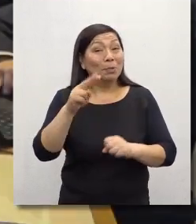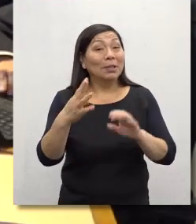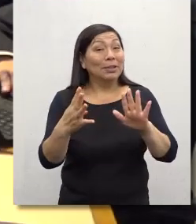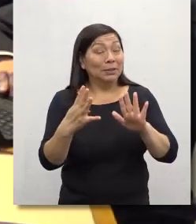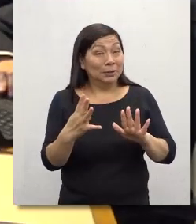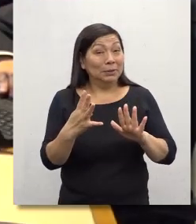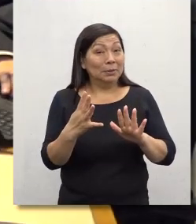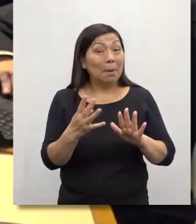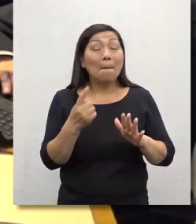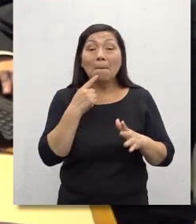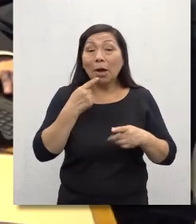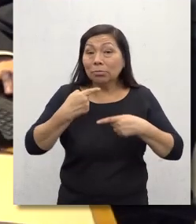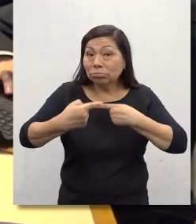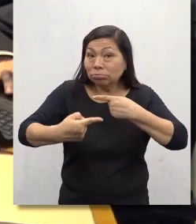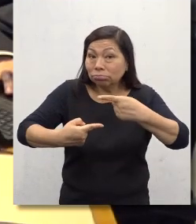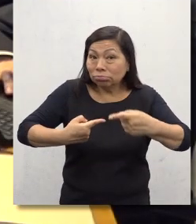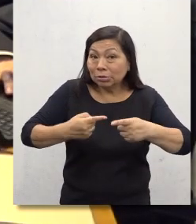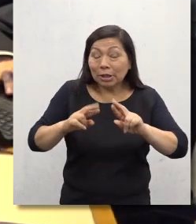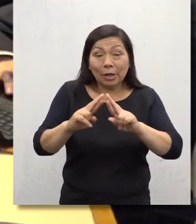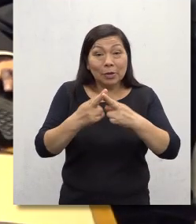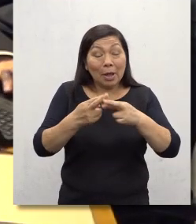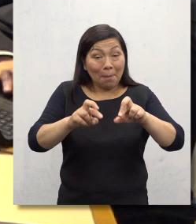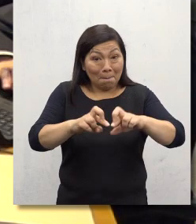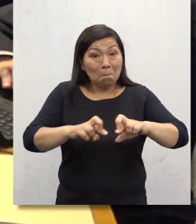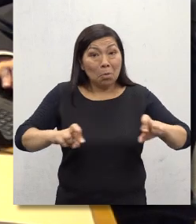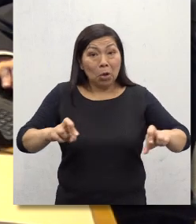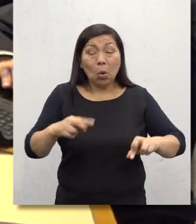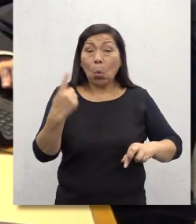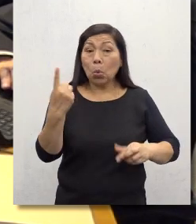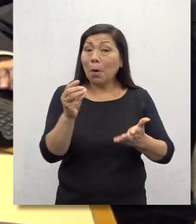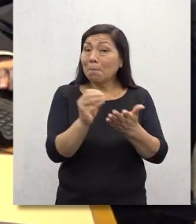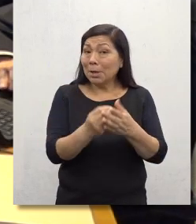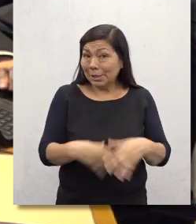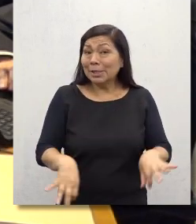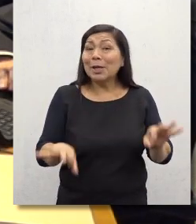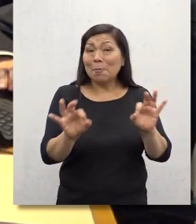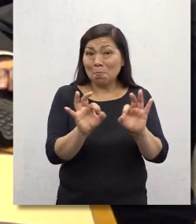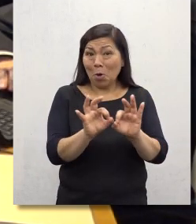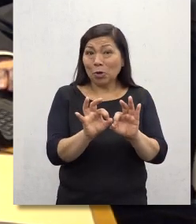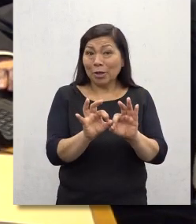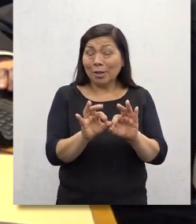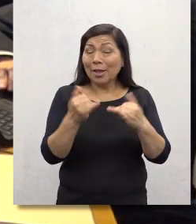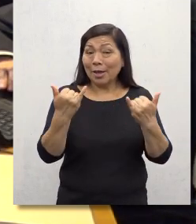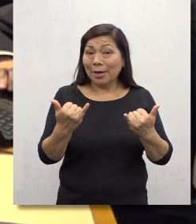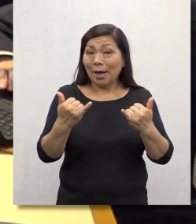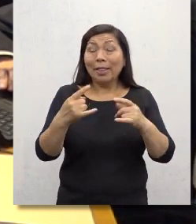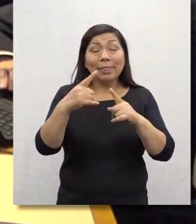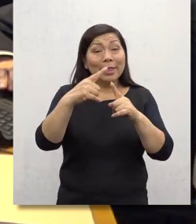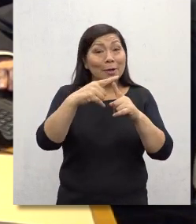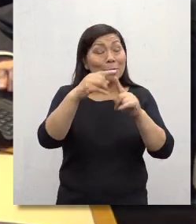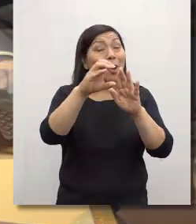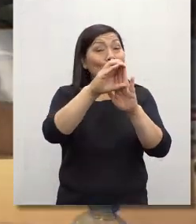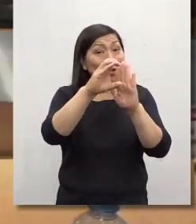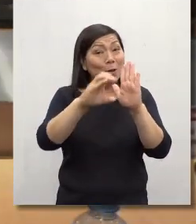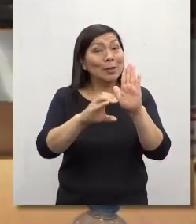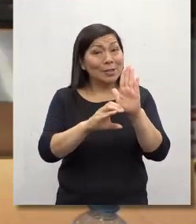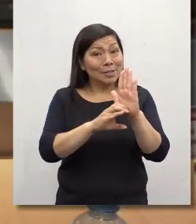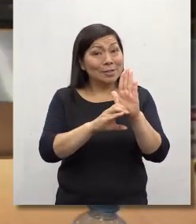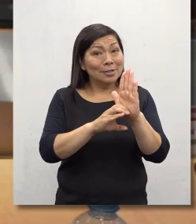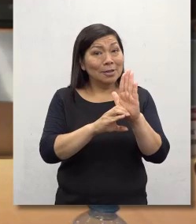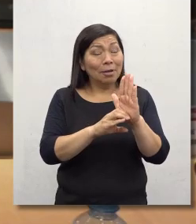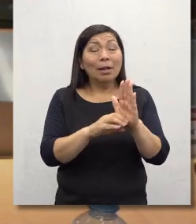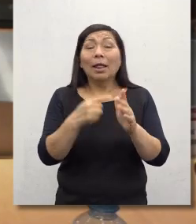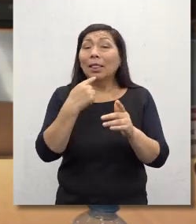2019. Para la transmisión de esta sesión de pleno, una de las más importantes en la historia del Tribunal Constitucional,